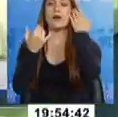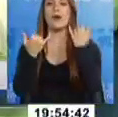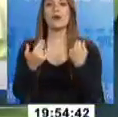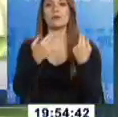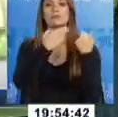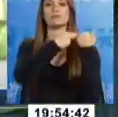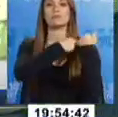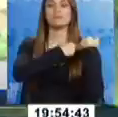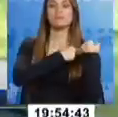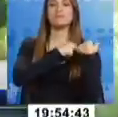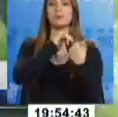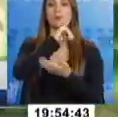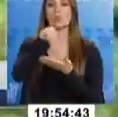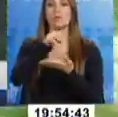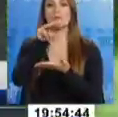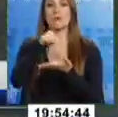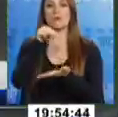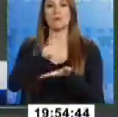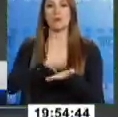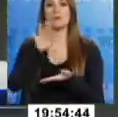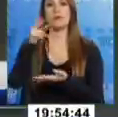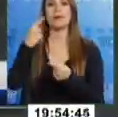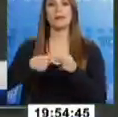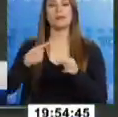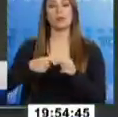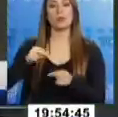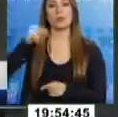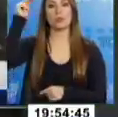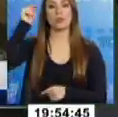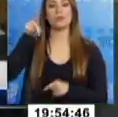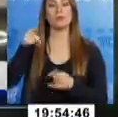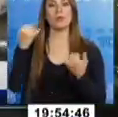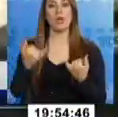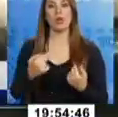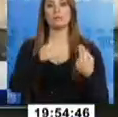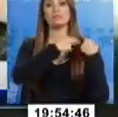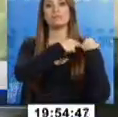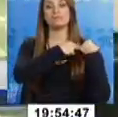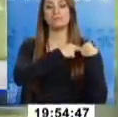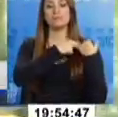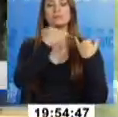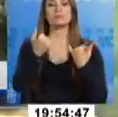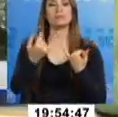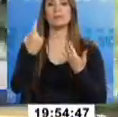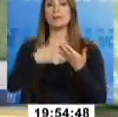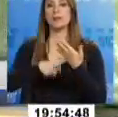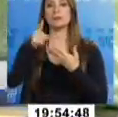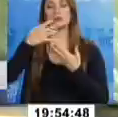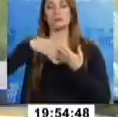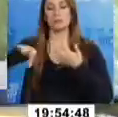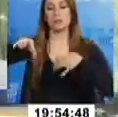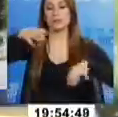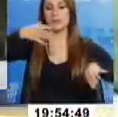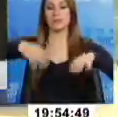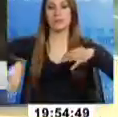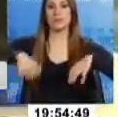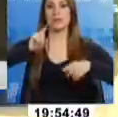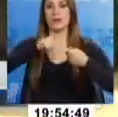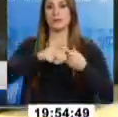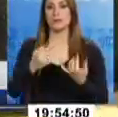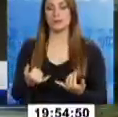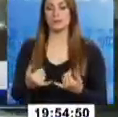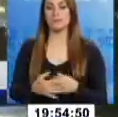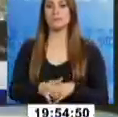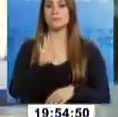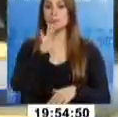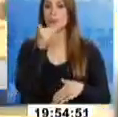en el Colegio Juan Montalvo Norte de Quito, donde están ya clasificando los productos que están llegando hasta aquí. Es todo